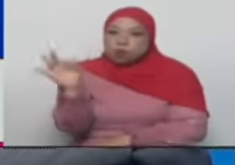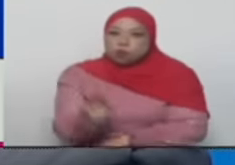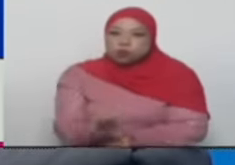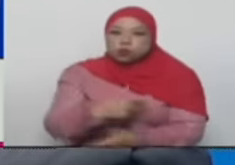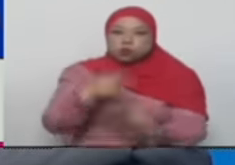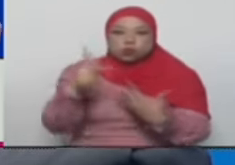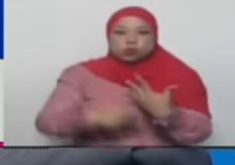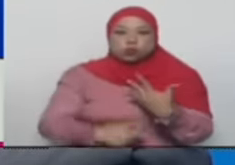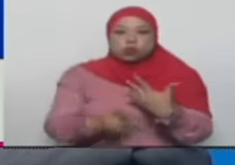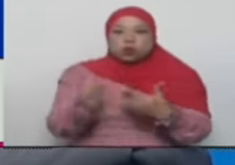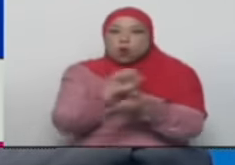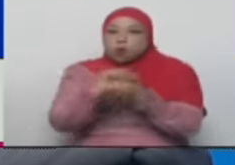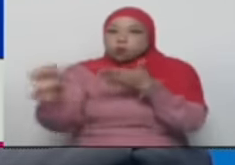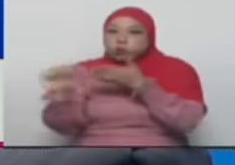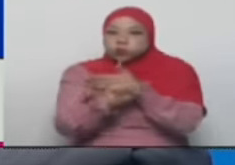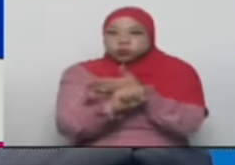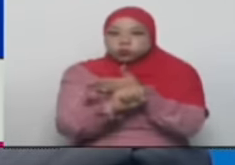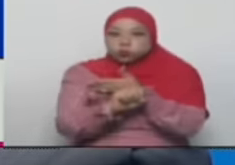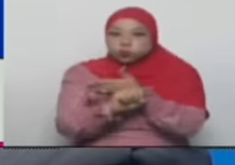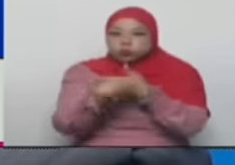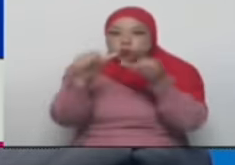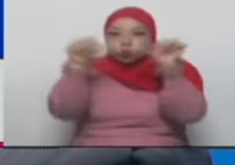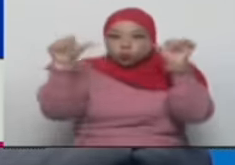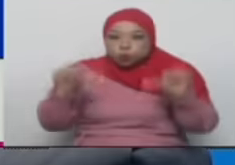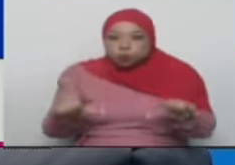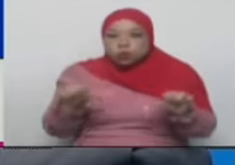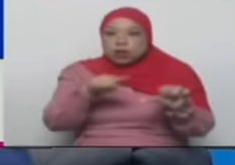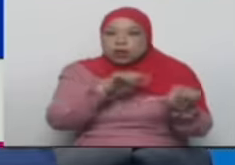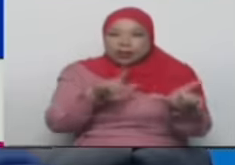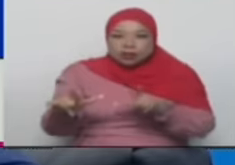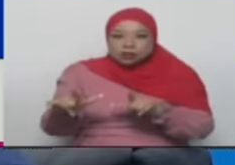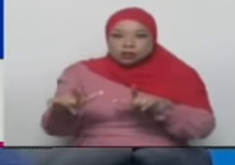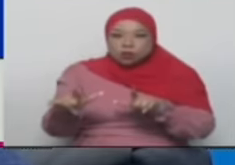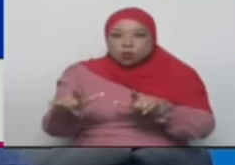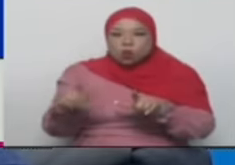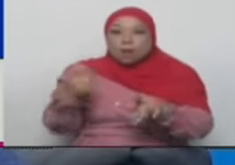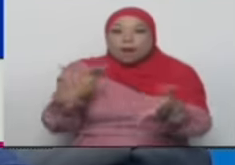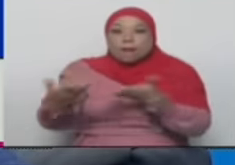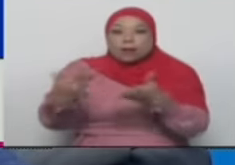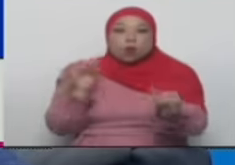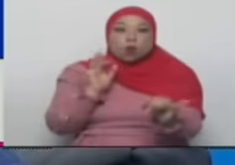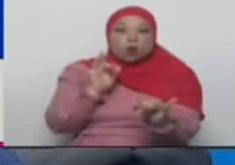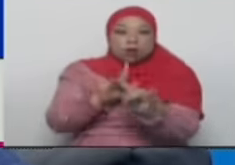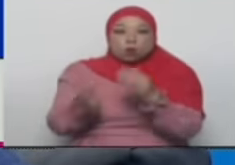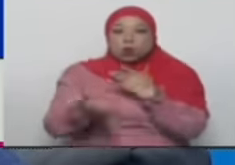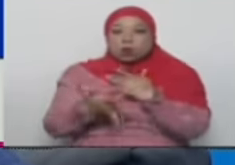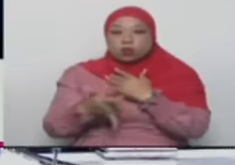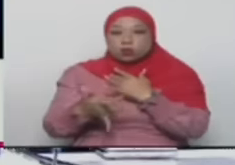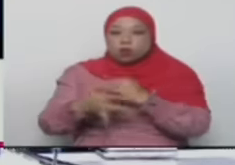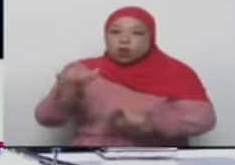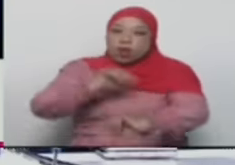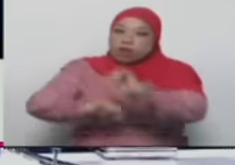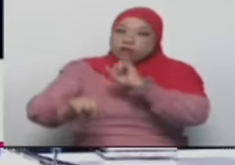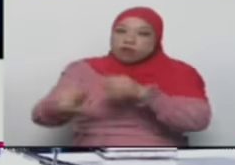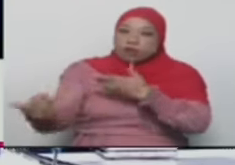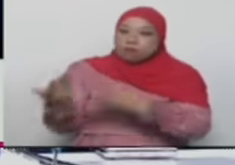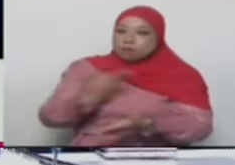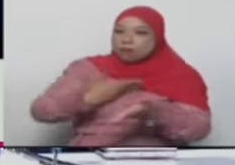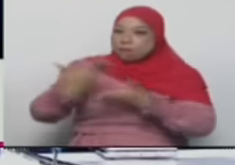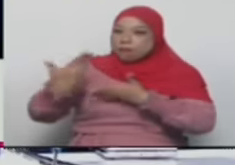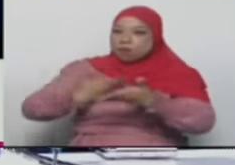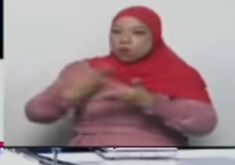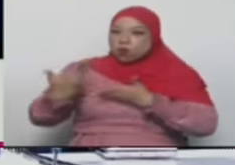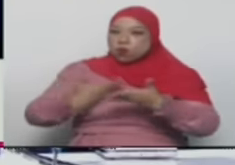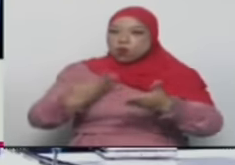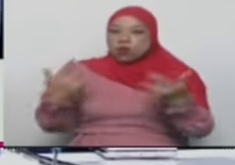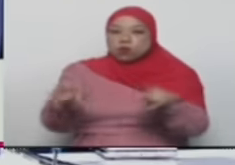plataforma no sufrió daño y la mantuvimos arriba y garantizando el acceso al servicio a cada uno de los estudiantes. O sea, nos defendimos de los ataques, ¿no? Así es, nos defendimos